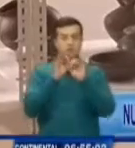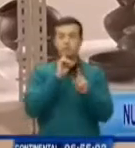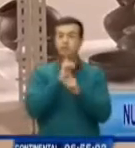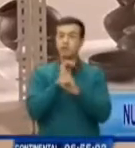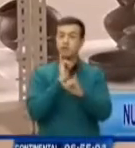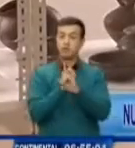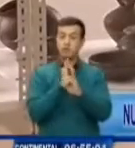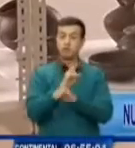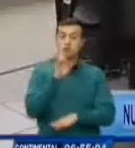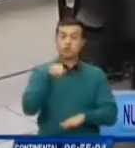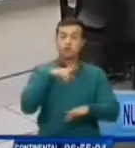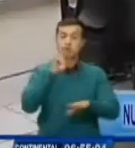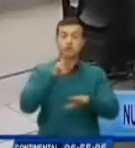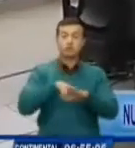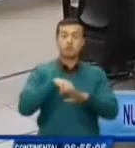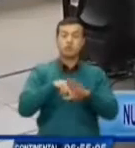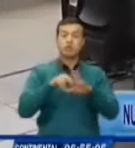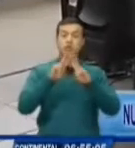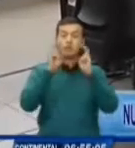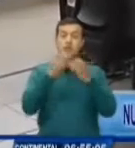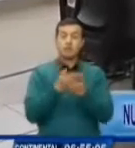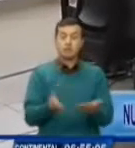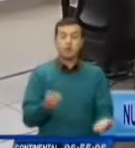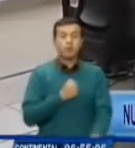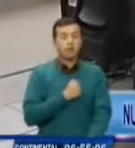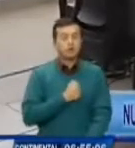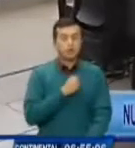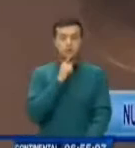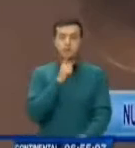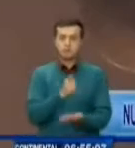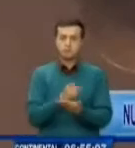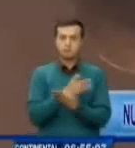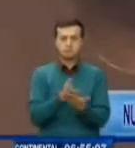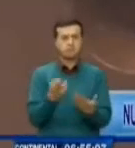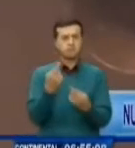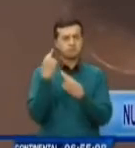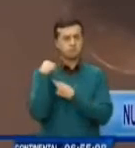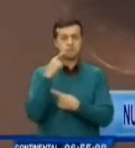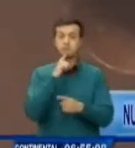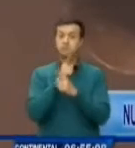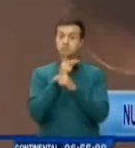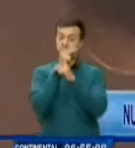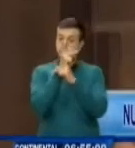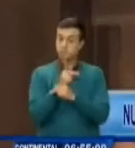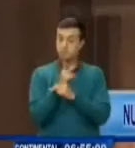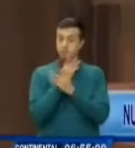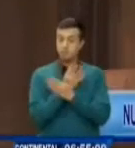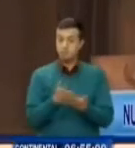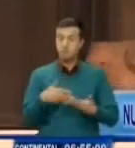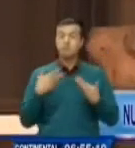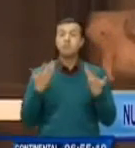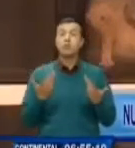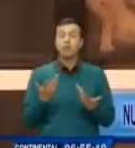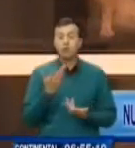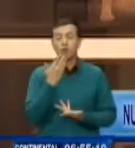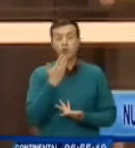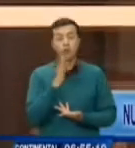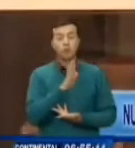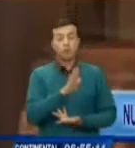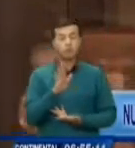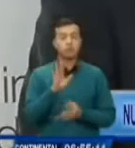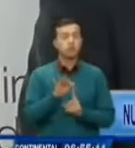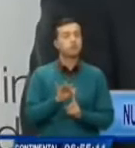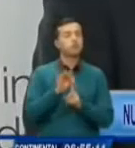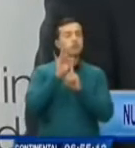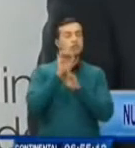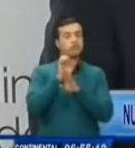Instituto Nacional de Patrimonio. Cuenta con personal calificado para el estudio, la preservación y la socialización del valor de nuestros bienes más